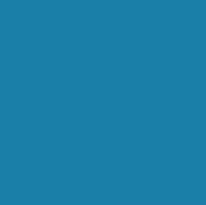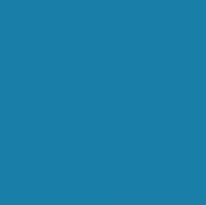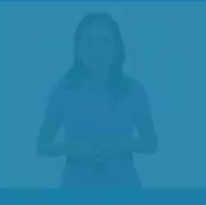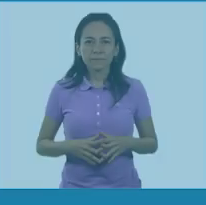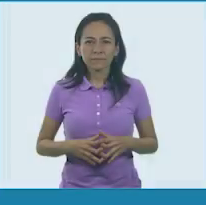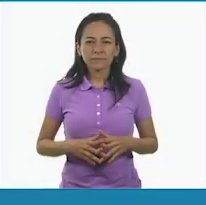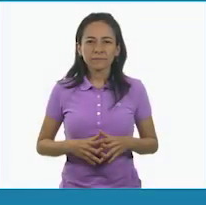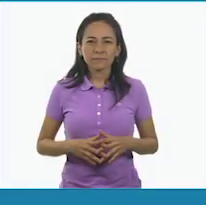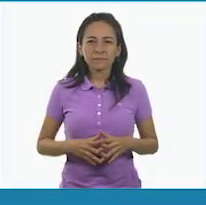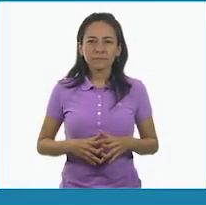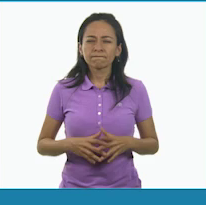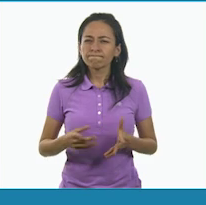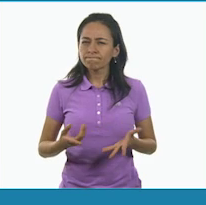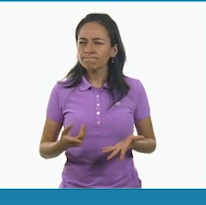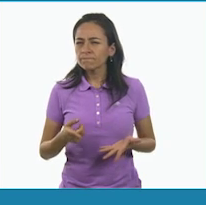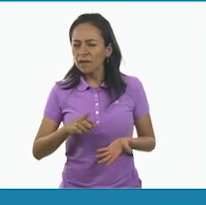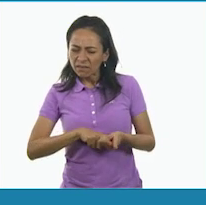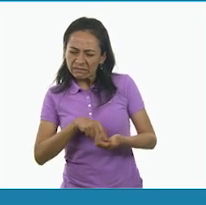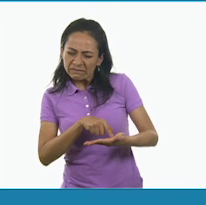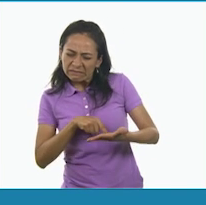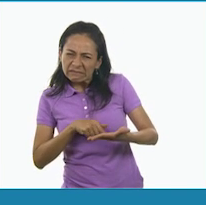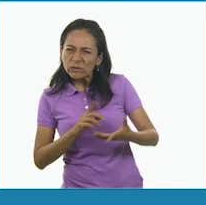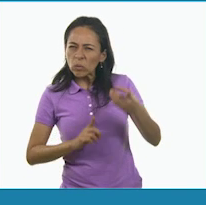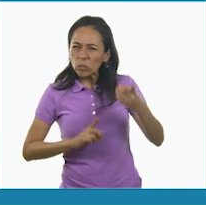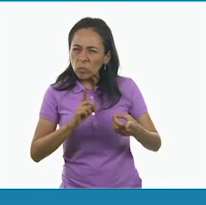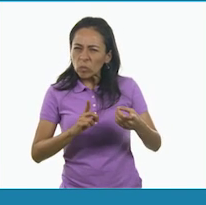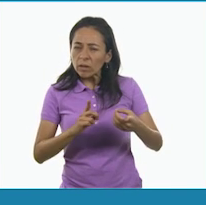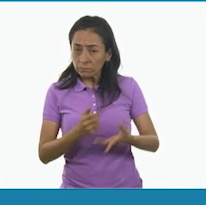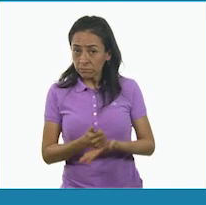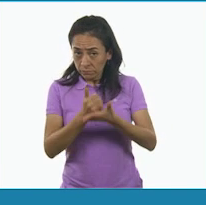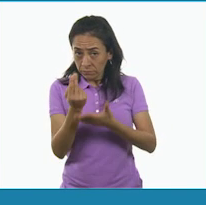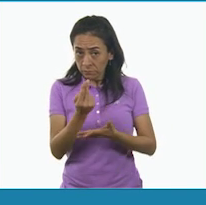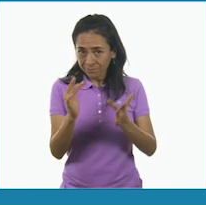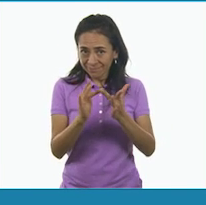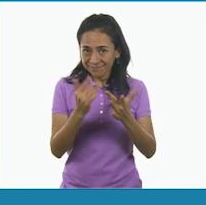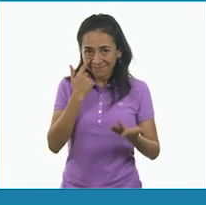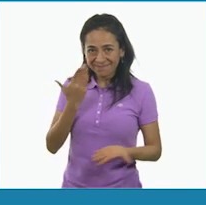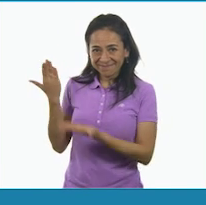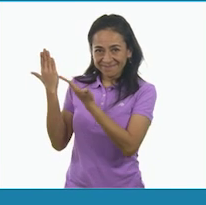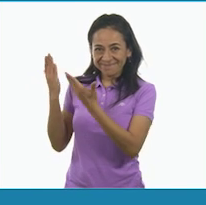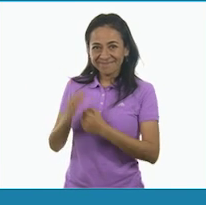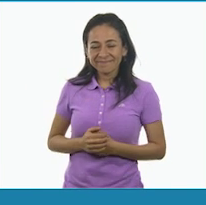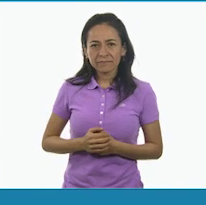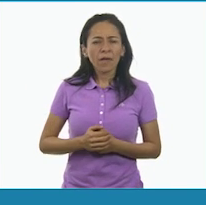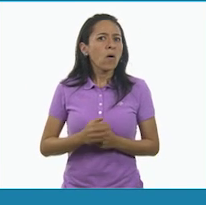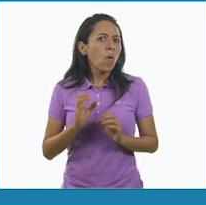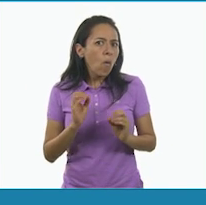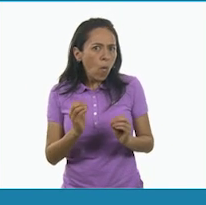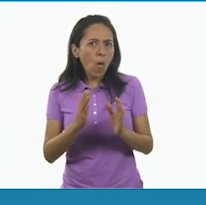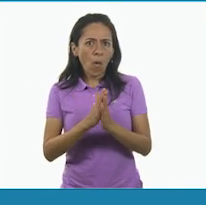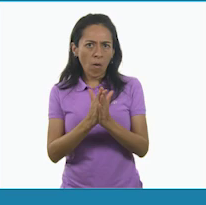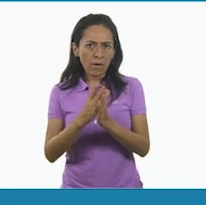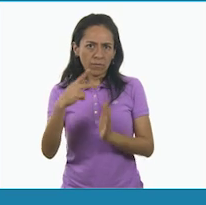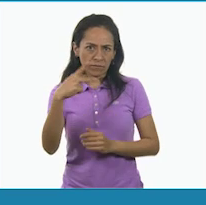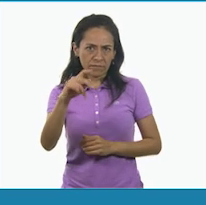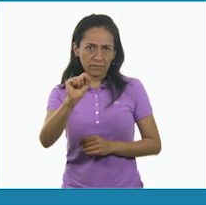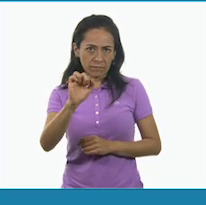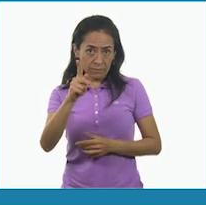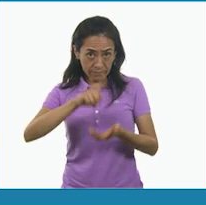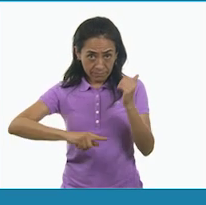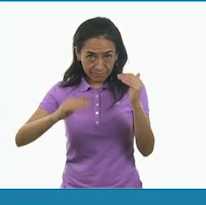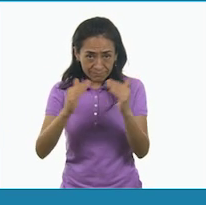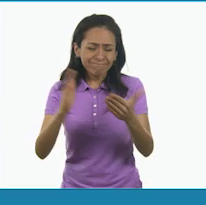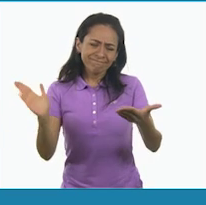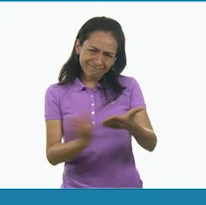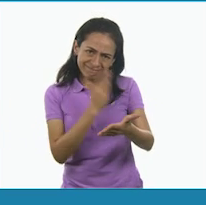Si necesitas ayuda para resolver tus dudas, contáctanos. Si tienes tus libros de texto en casa, consúltalos, léelos con paciencia y pide